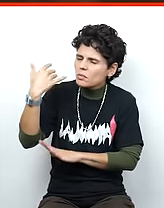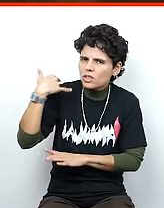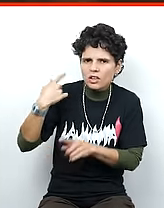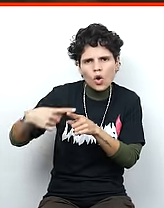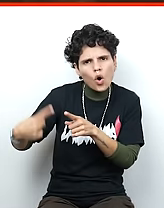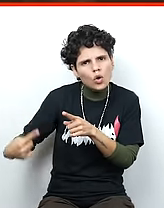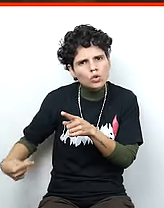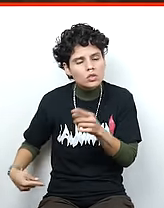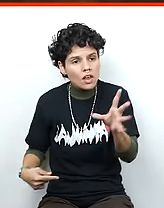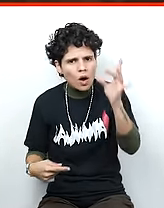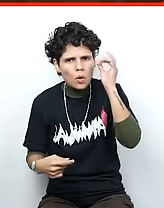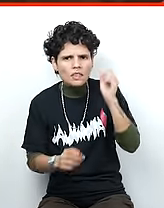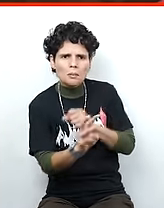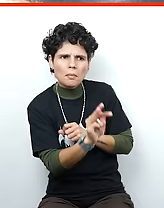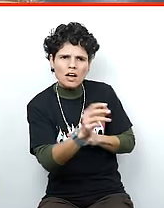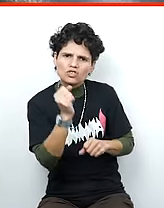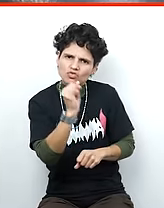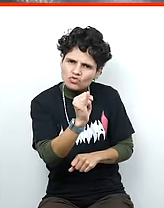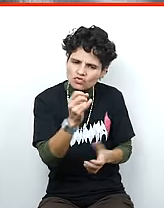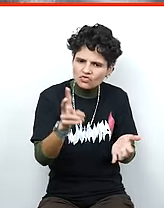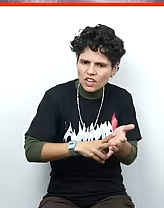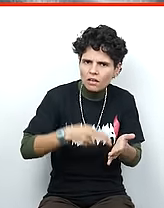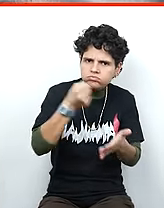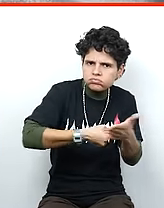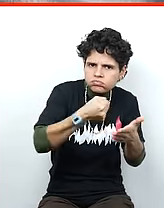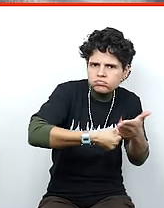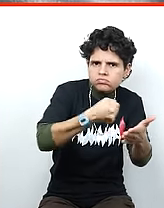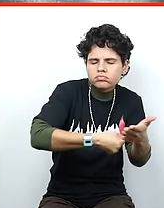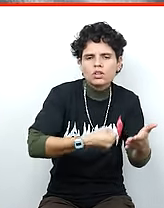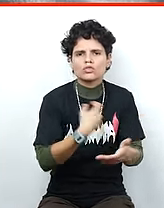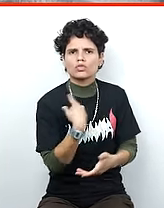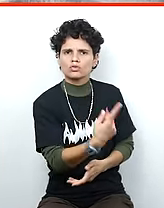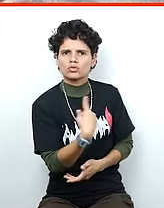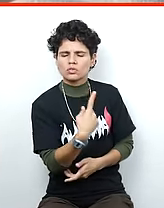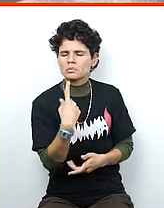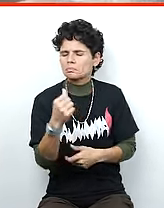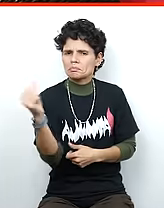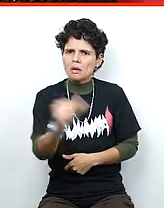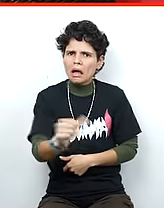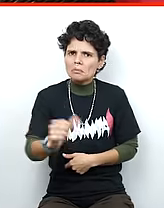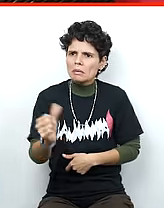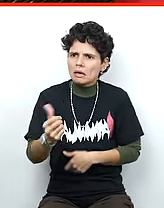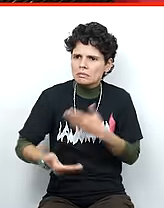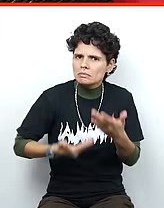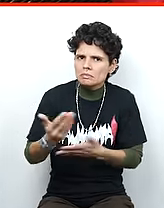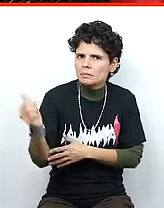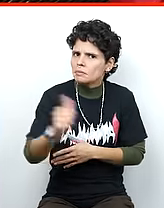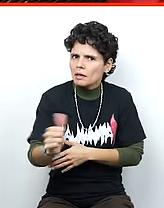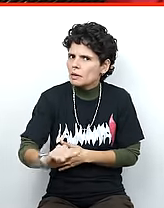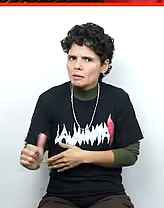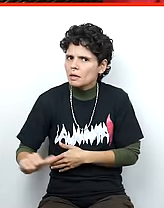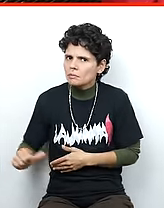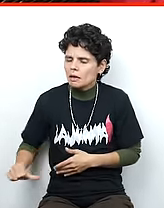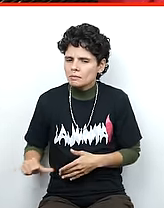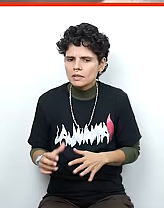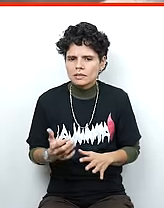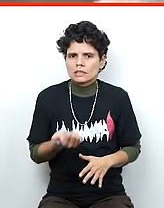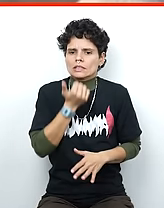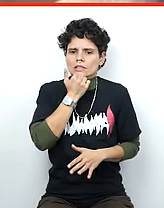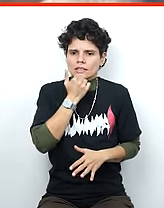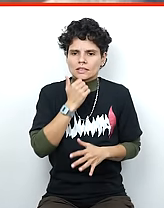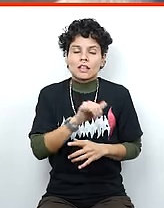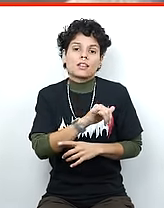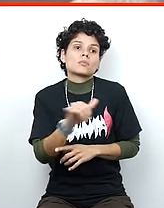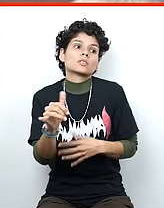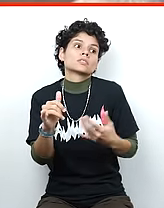mamá chocaste, tu mamá, porque sacaba la mugre trabajando. Sí, y nosotros lo portábamos decía, mal, pues claro. Sí, y mi hermano igual, pues yo y mi hermana nos portábamos mal, entonces... Ya